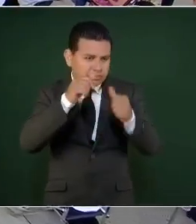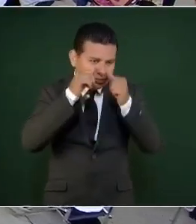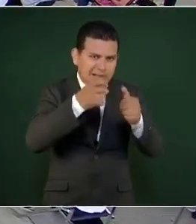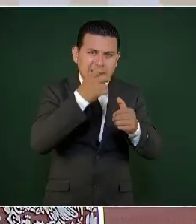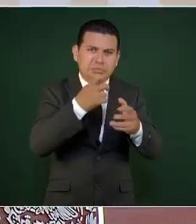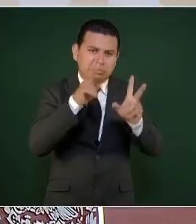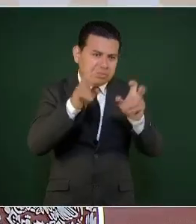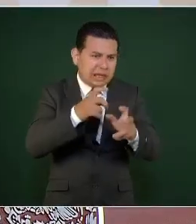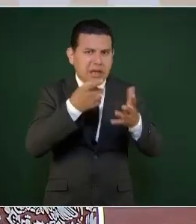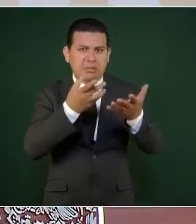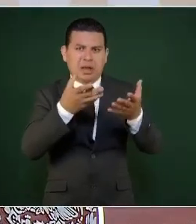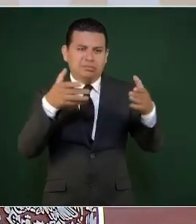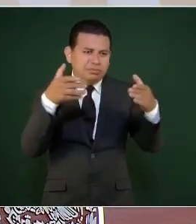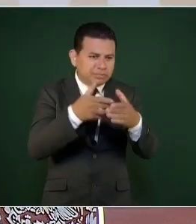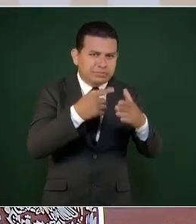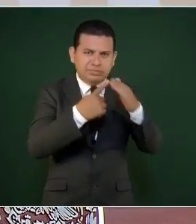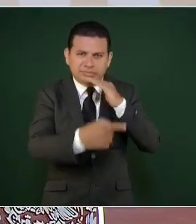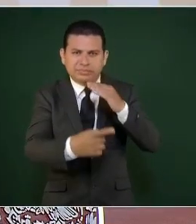de